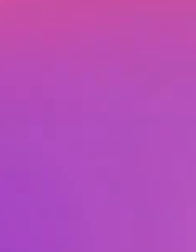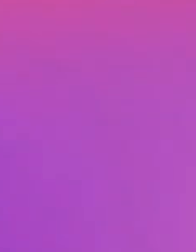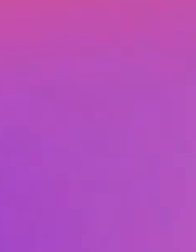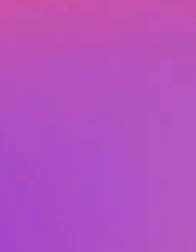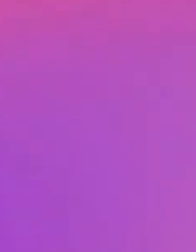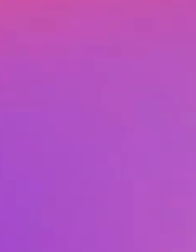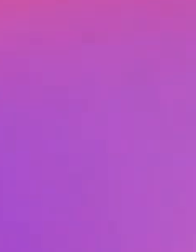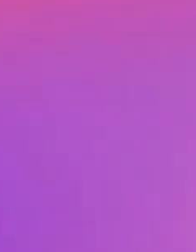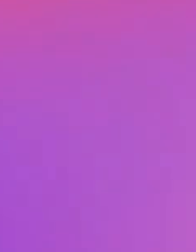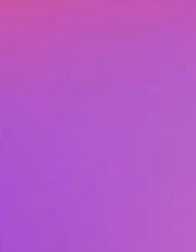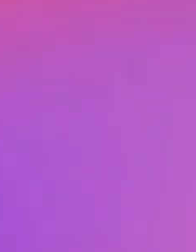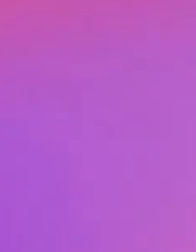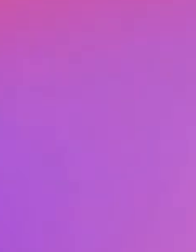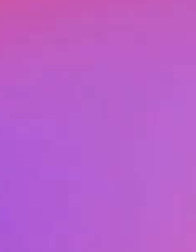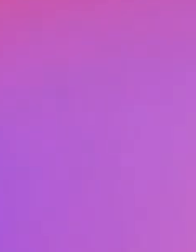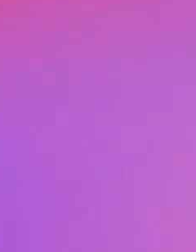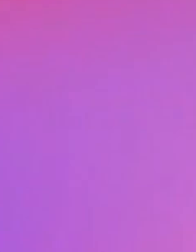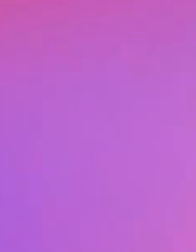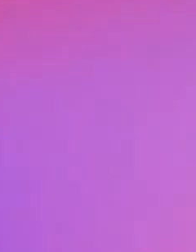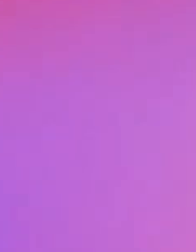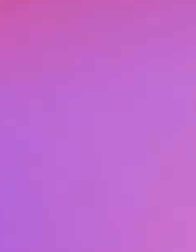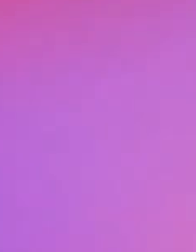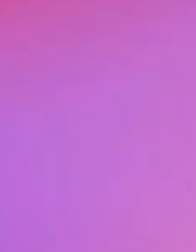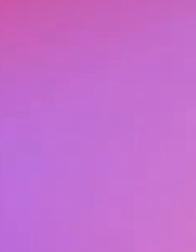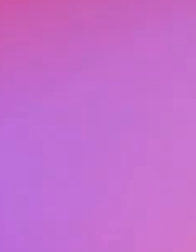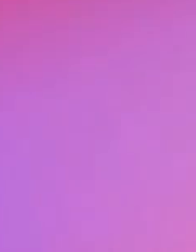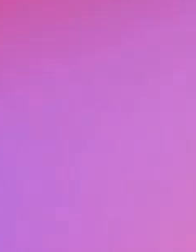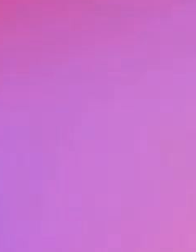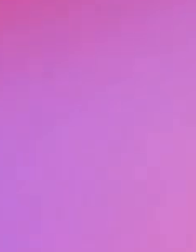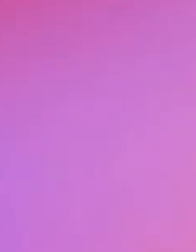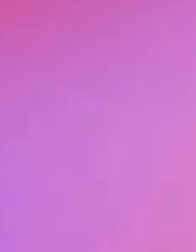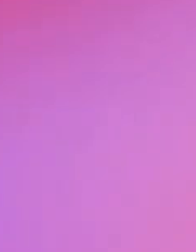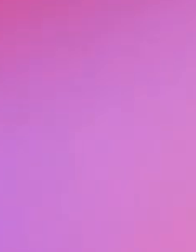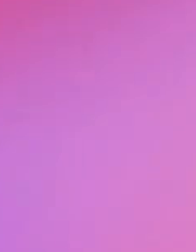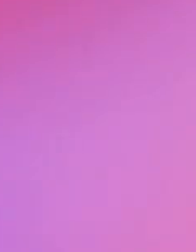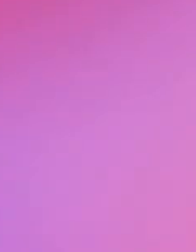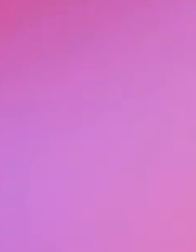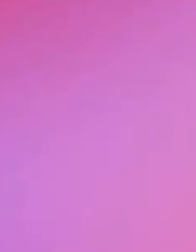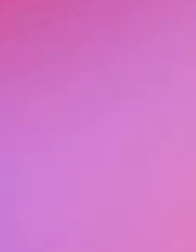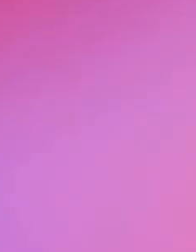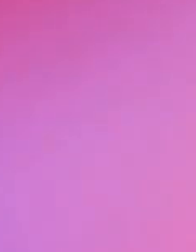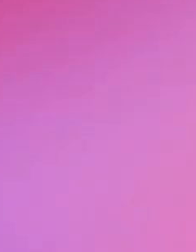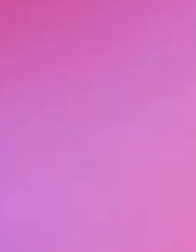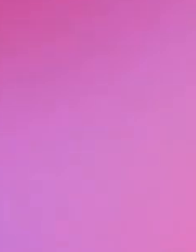conalitec.cep.gov.mx. Y recuerda que también cuentas con el sitio